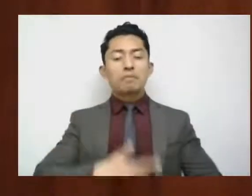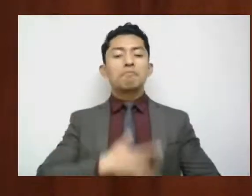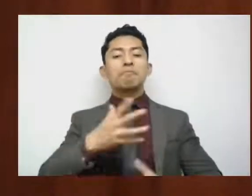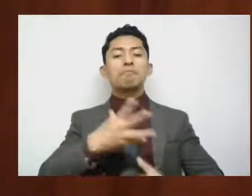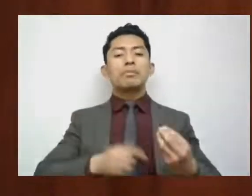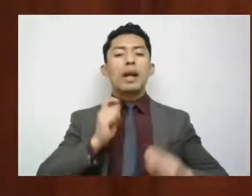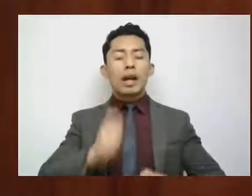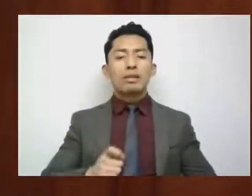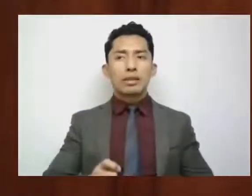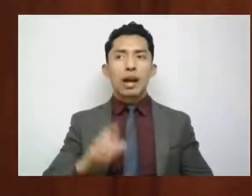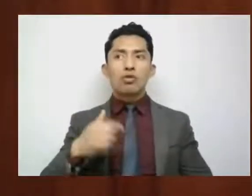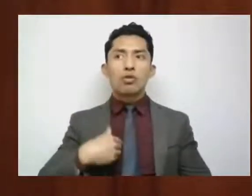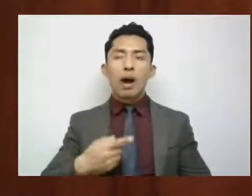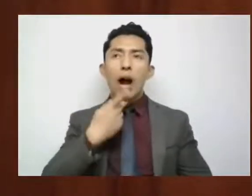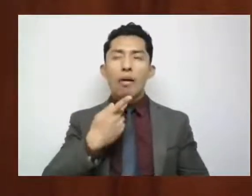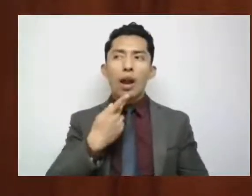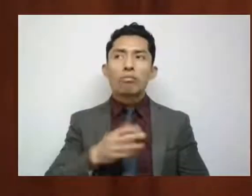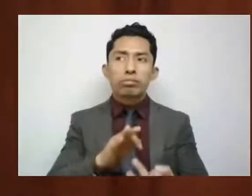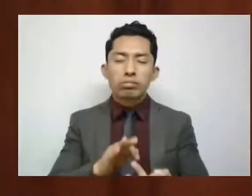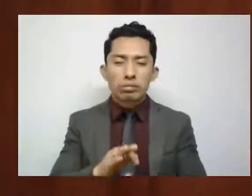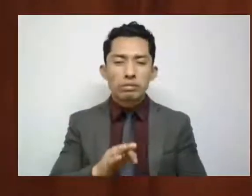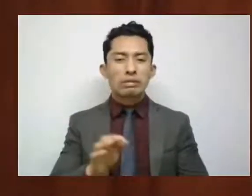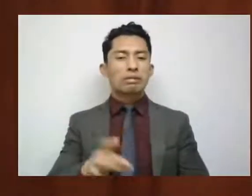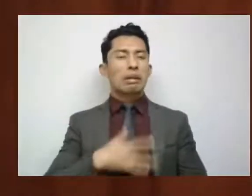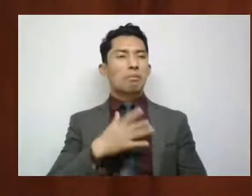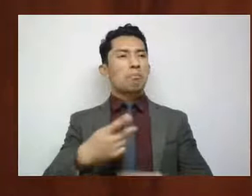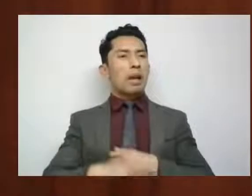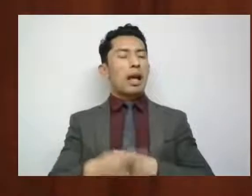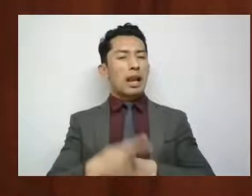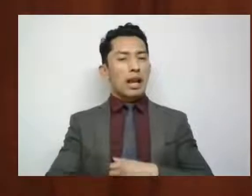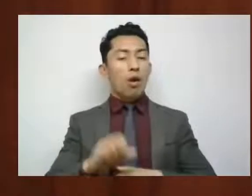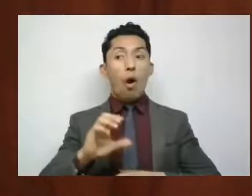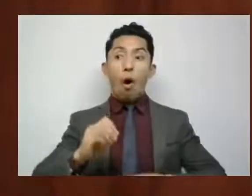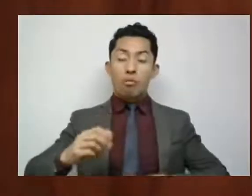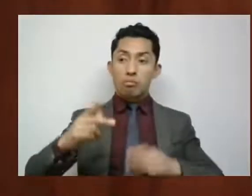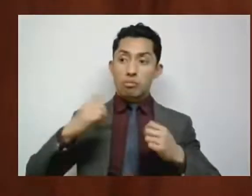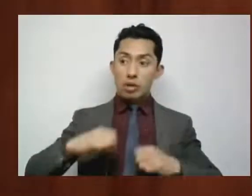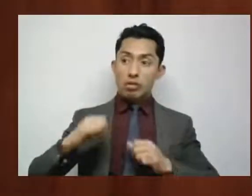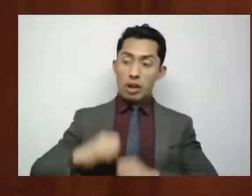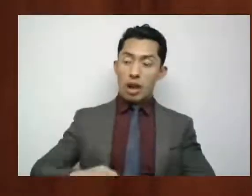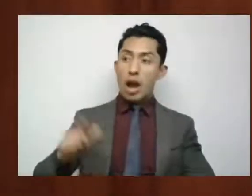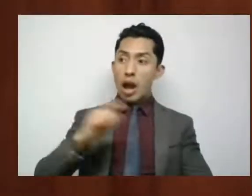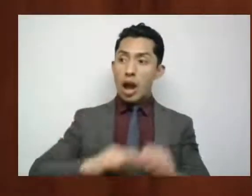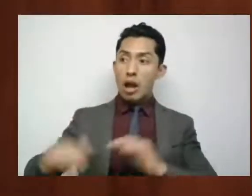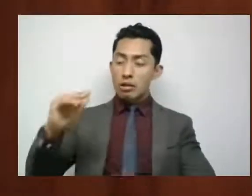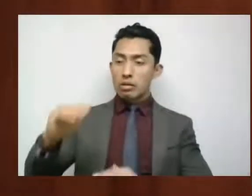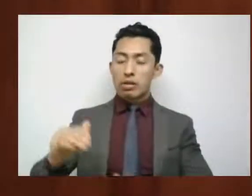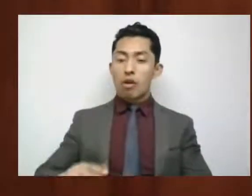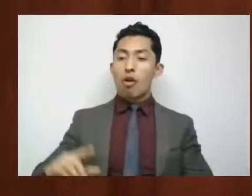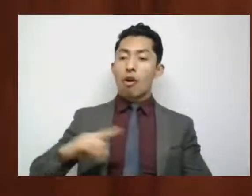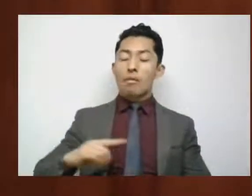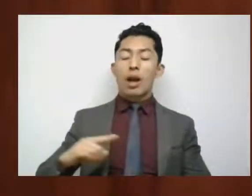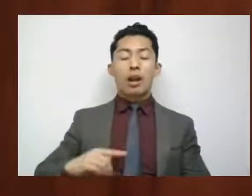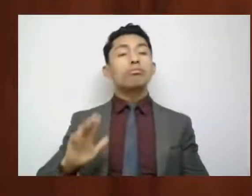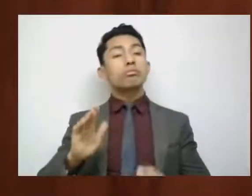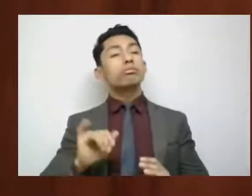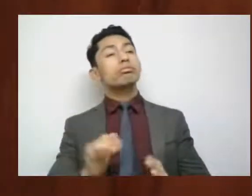de levantar la voz en contra de algún régimen autoritario disfrazado de gobierno democrático.